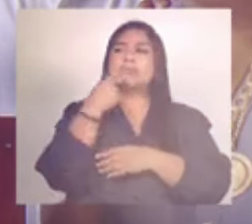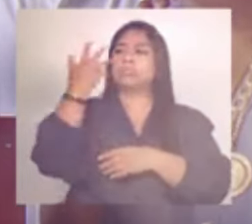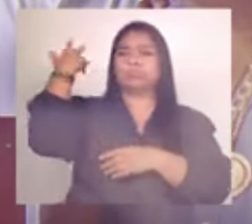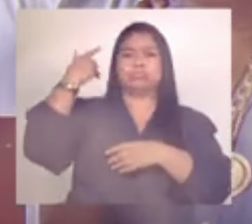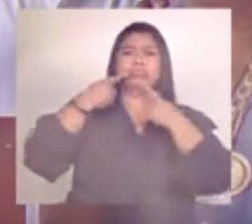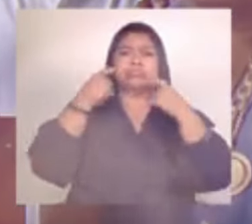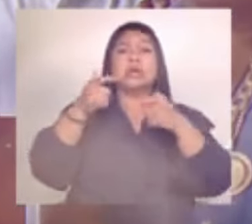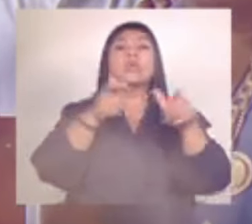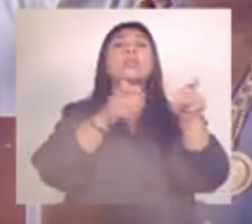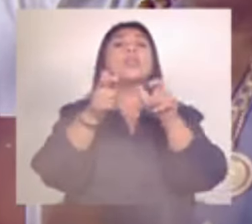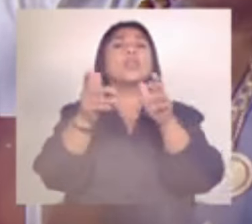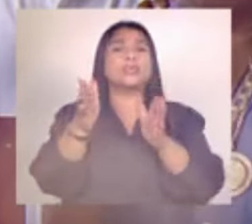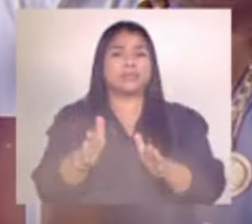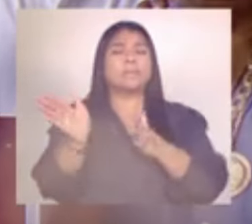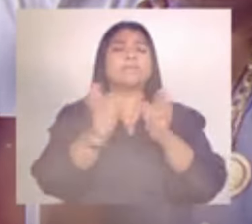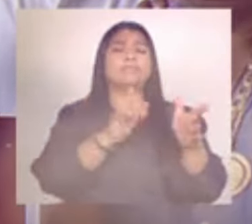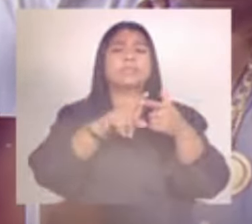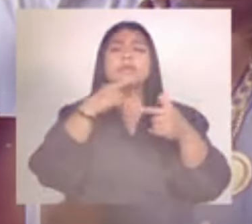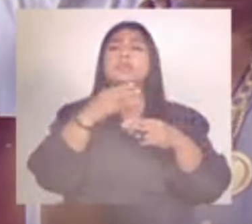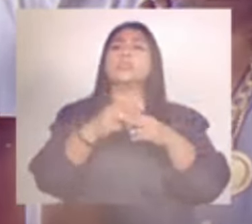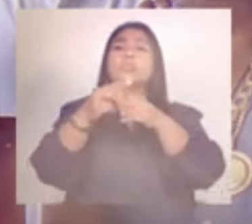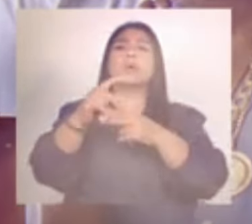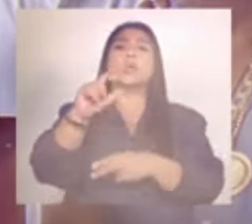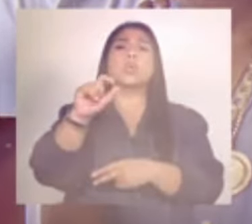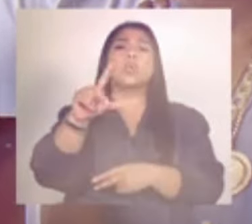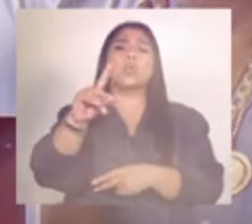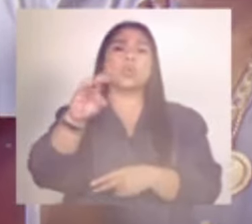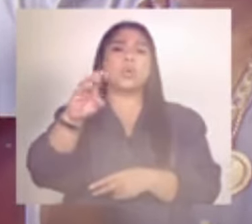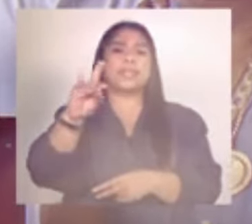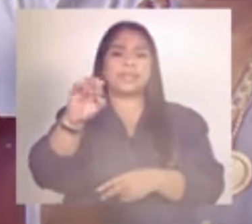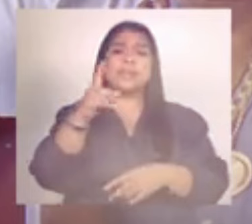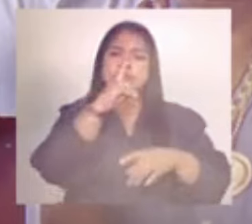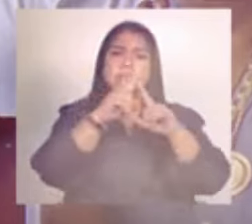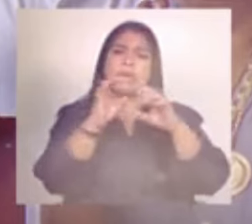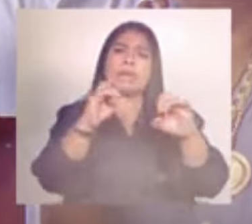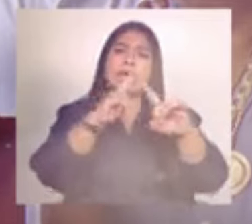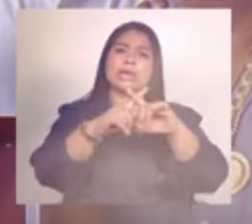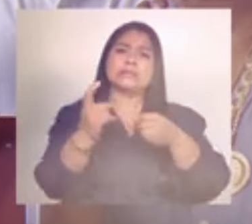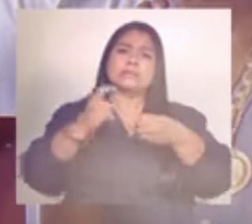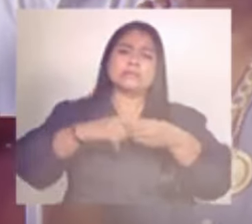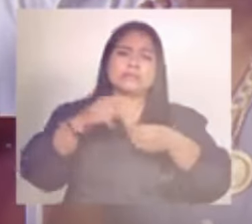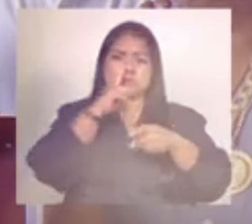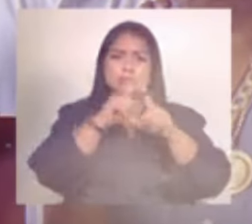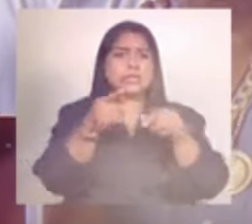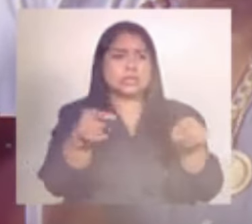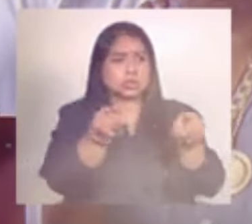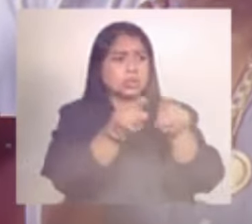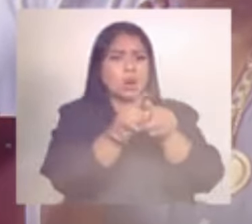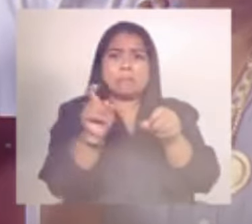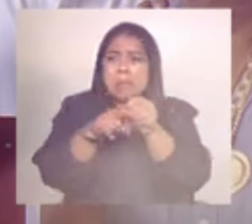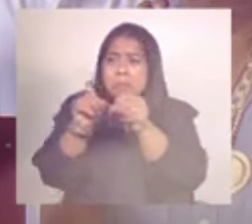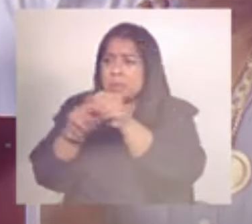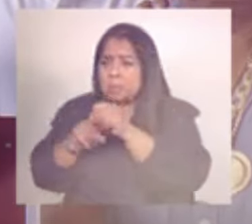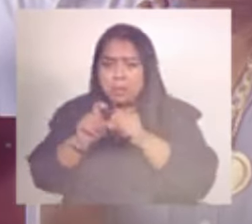como coordinadora. Nombraron al director ejecutivo del CODEDE, también un ex candidato. ¿Esto implica que será esta misma fórmula para llenar todos los espacios del